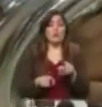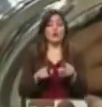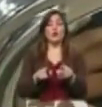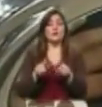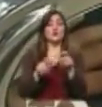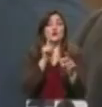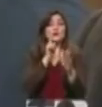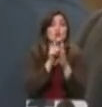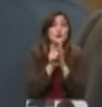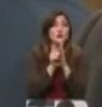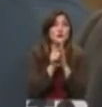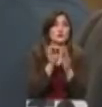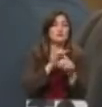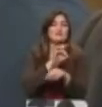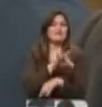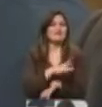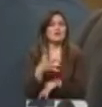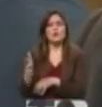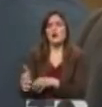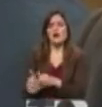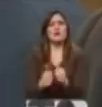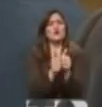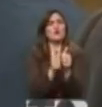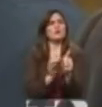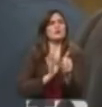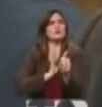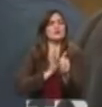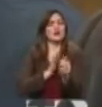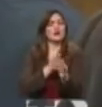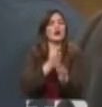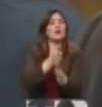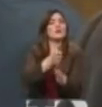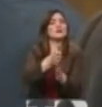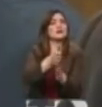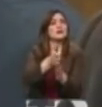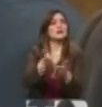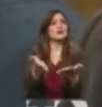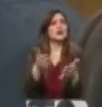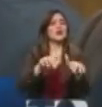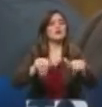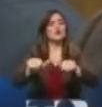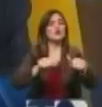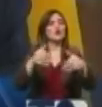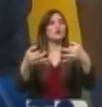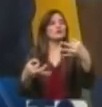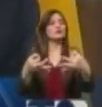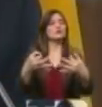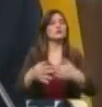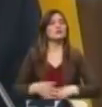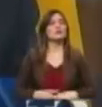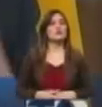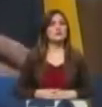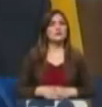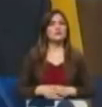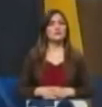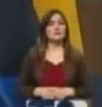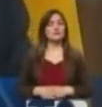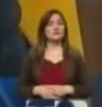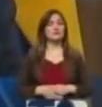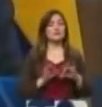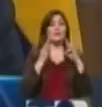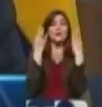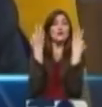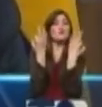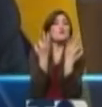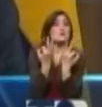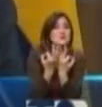los denunciantes. ¿Qué pasó con el acompañamiento técnico especializado que tiene que tener la Administración de Justicia? Si la familia, por alguna